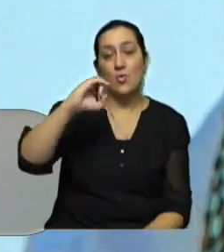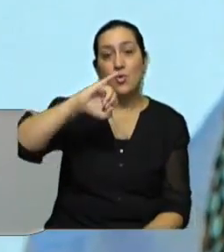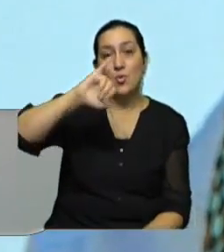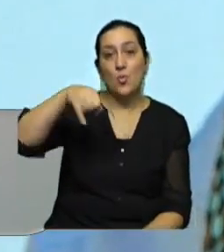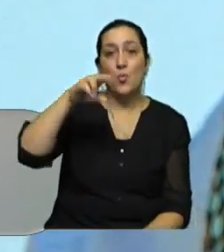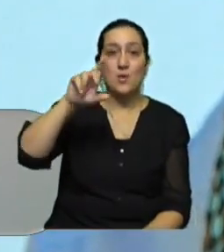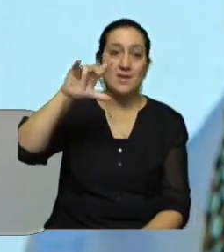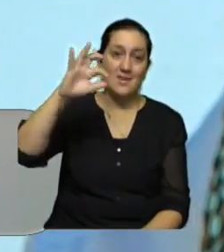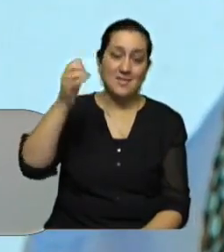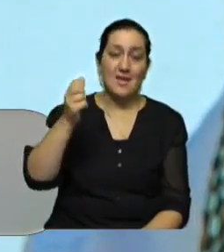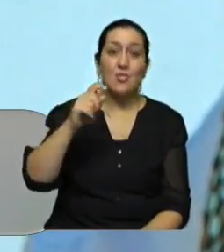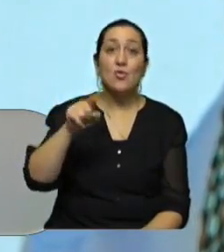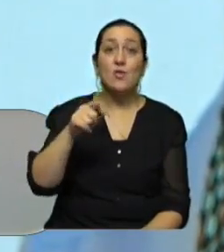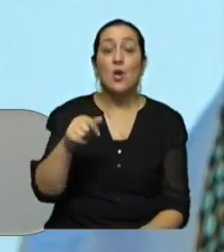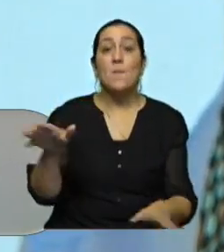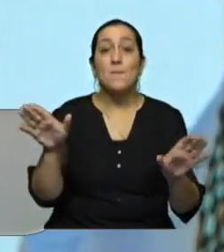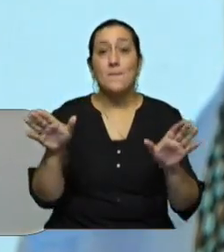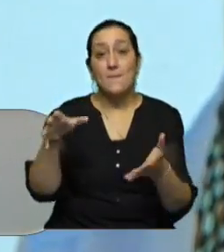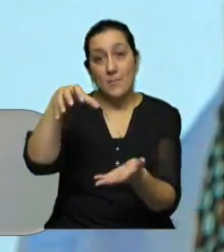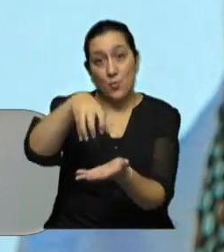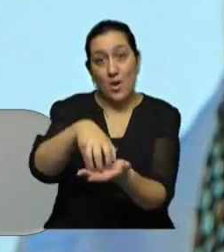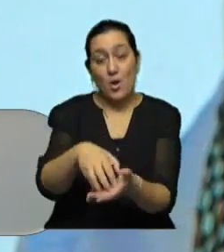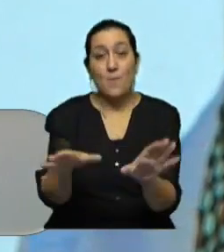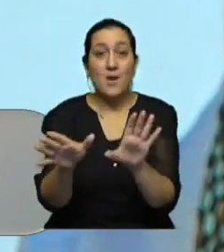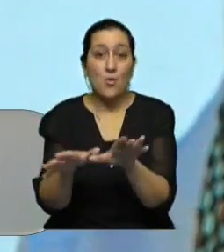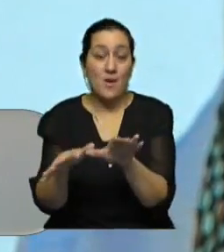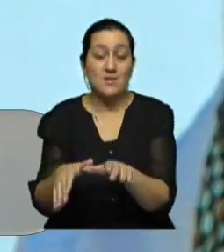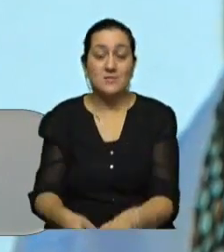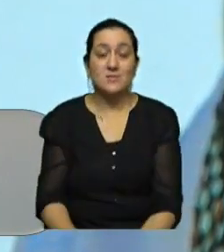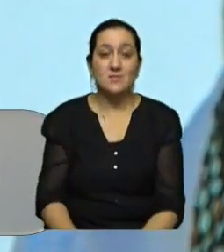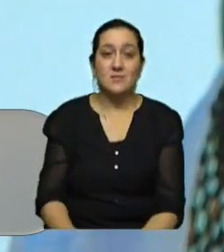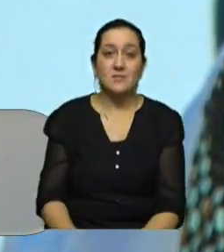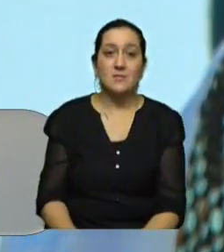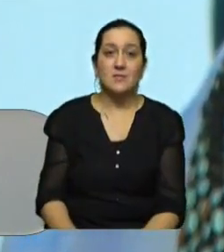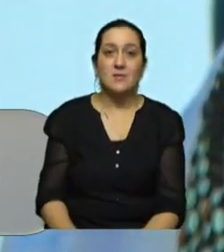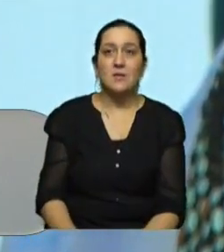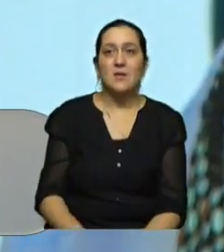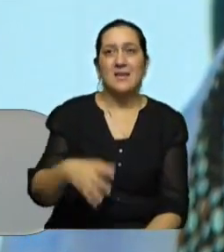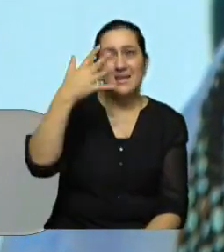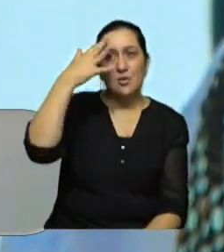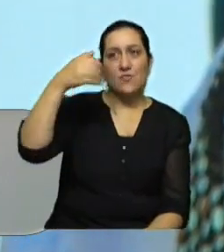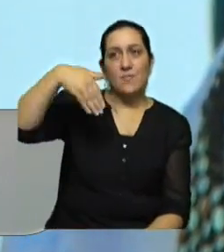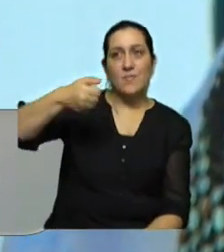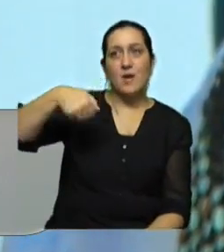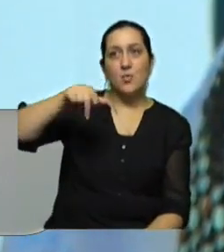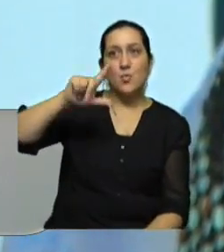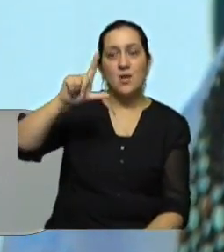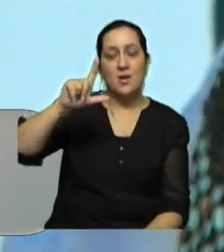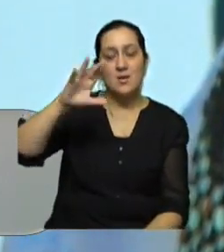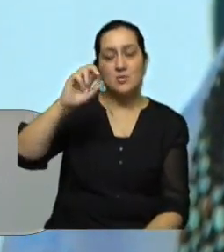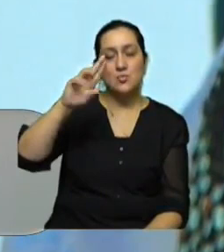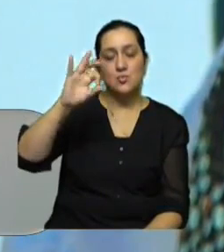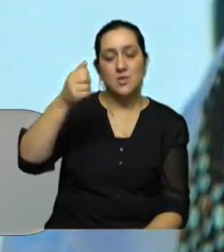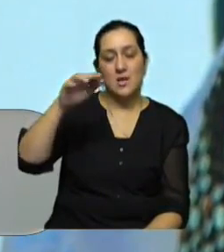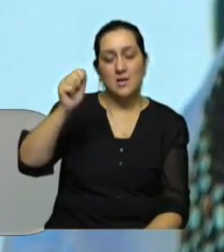es una experiencia que, si no me equivoco, fue Marcel García y Susana Souto, creo que eran los talleristas que estaban